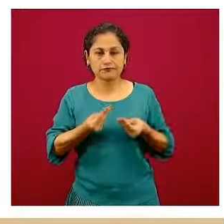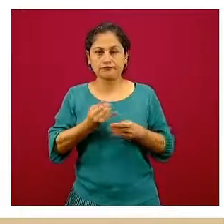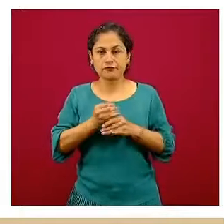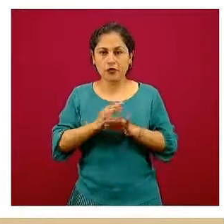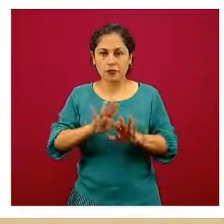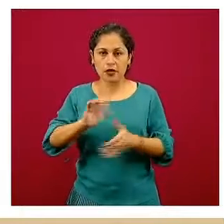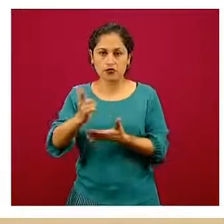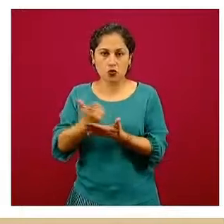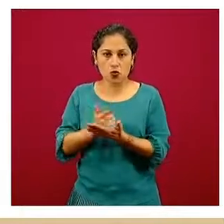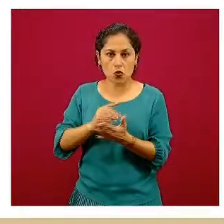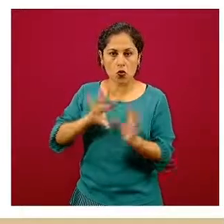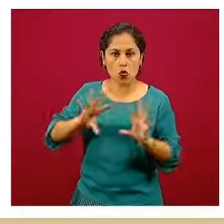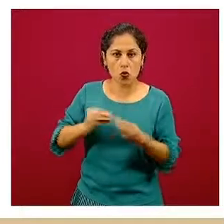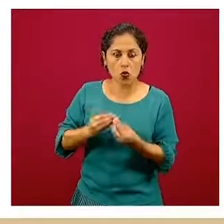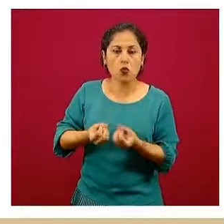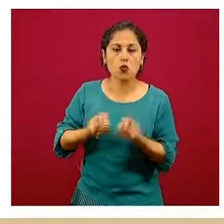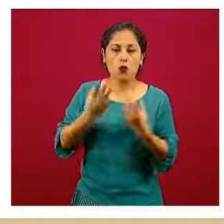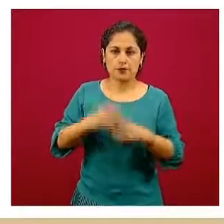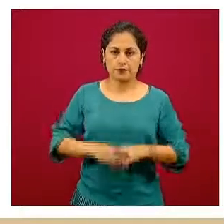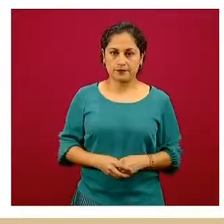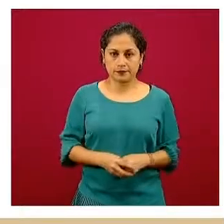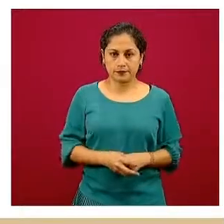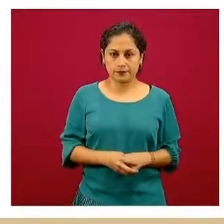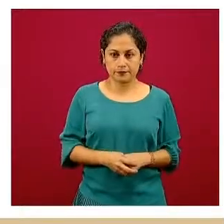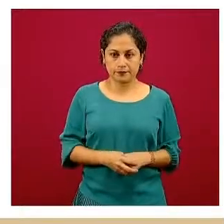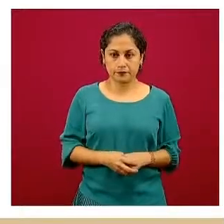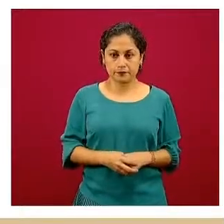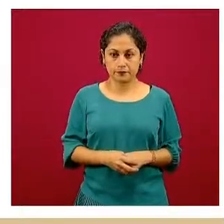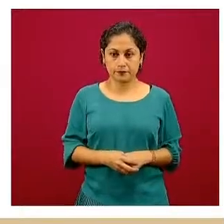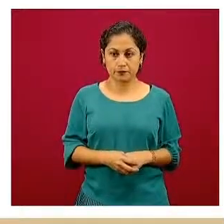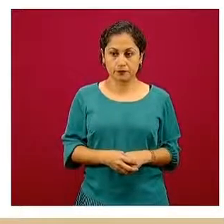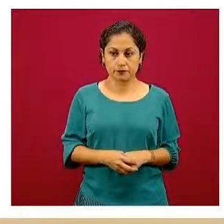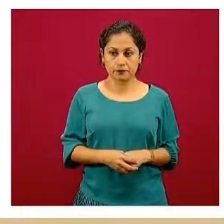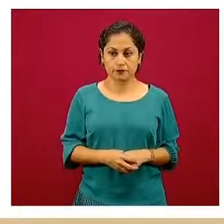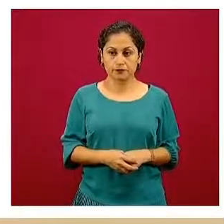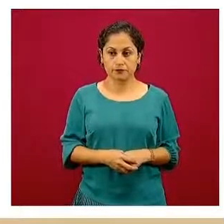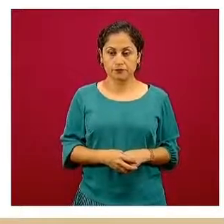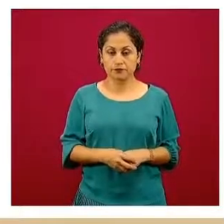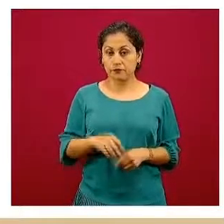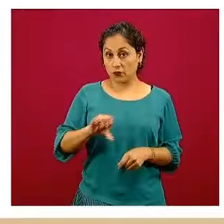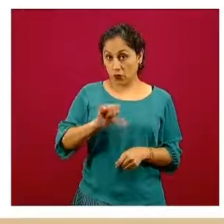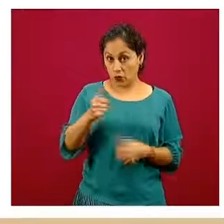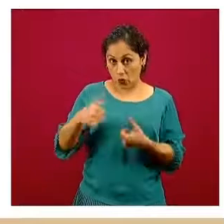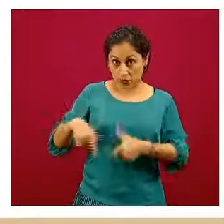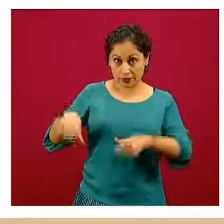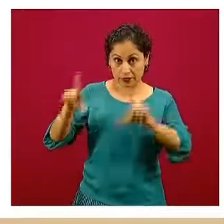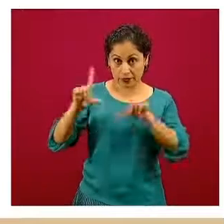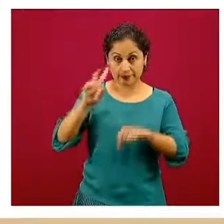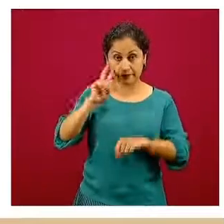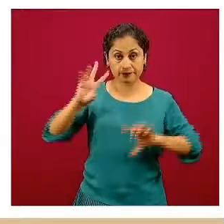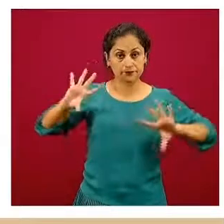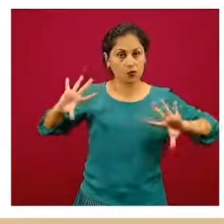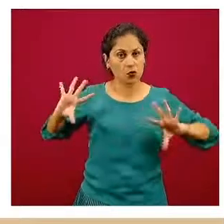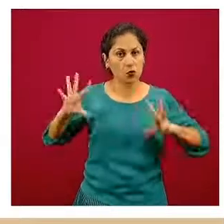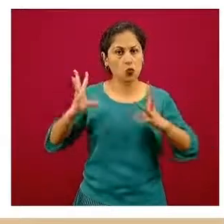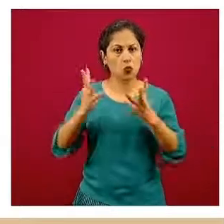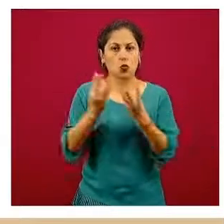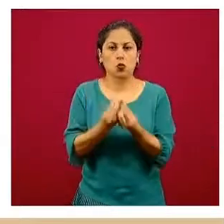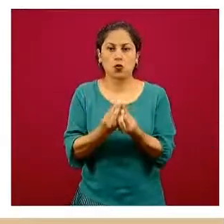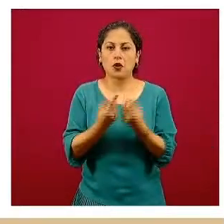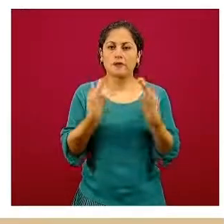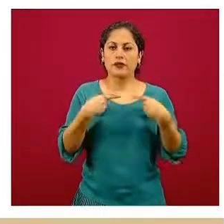seguir contando con más casos confirmados. Veamos la siguiente diapositiva. Nuestra carga acumulada de